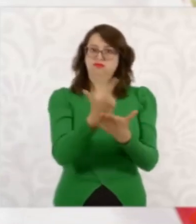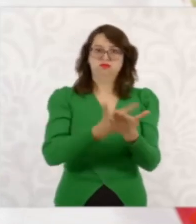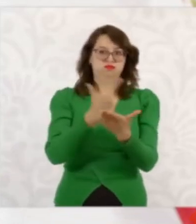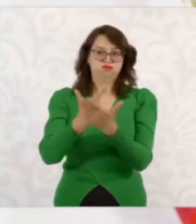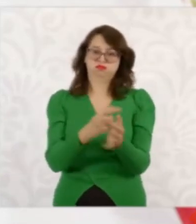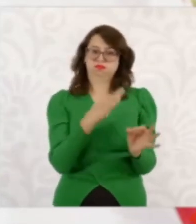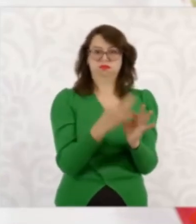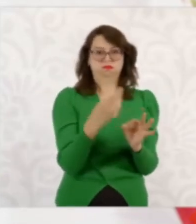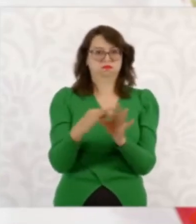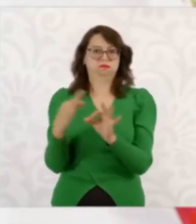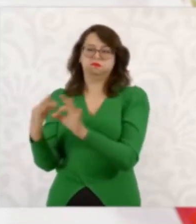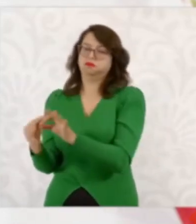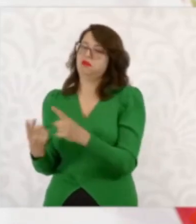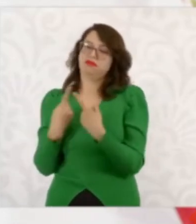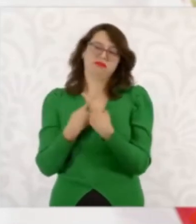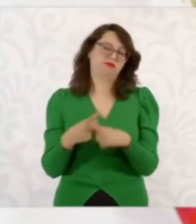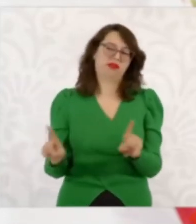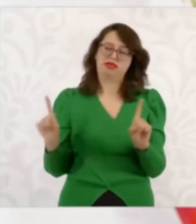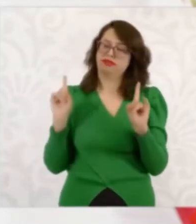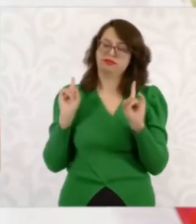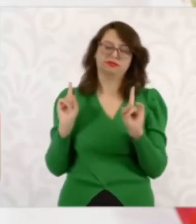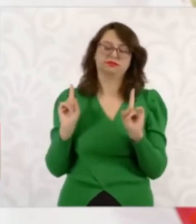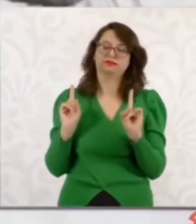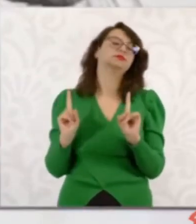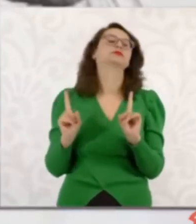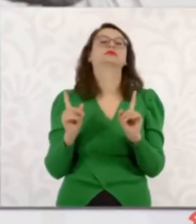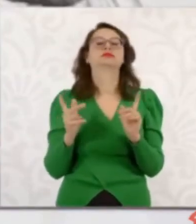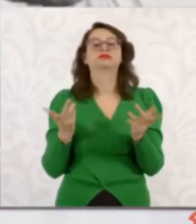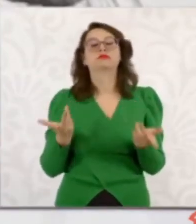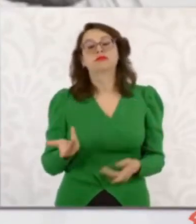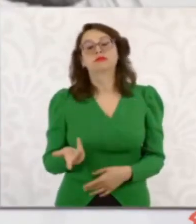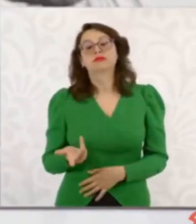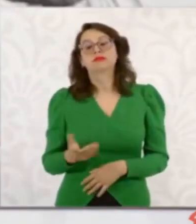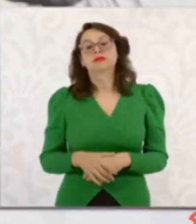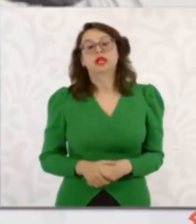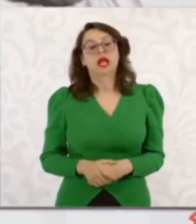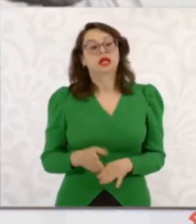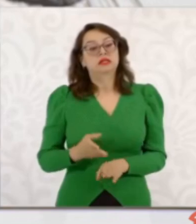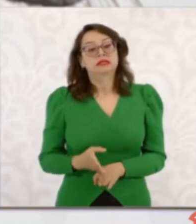Ahora, más allá de eso, que en todo caso algunas observaciones del pasado